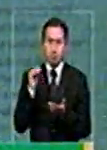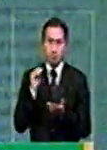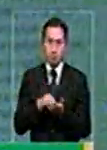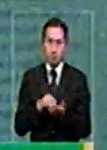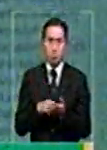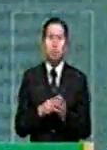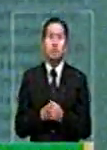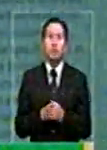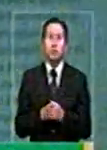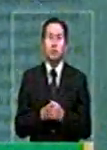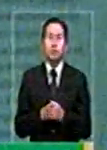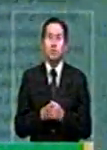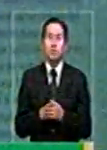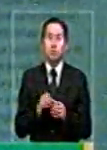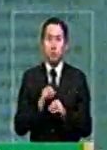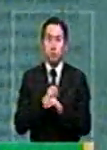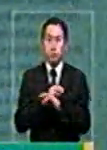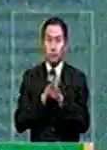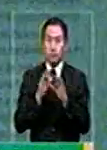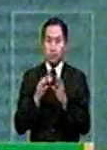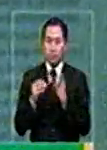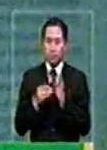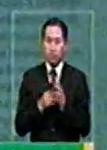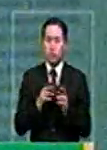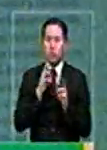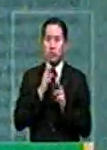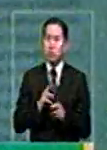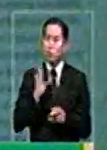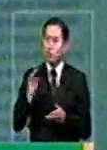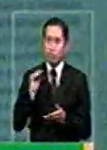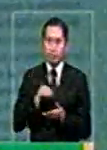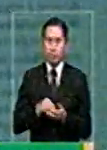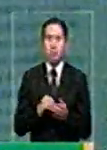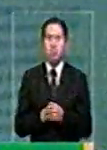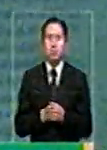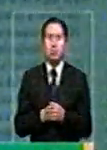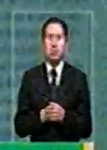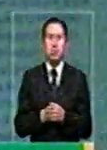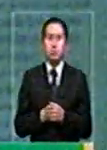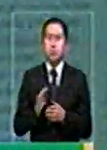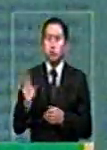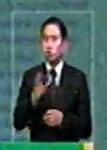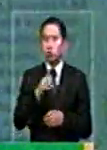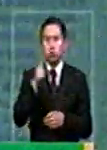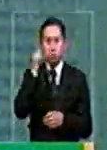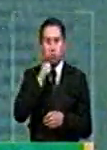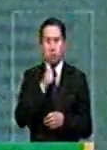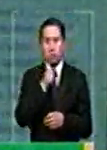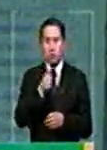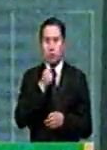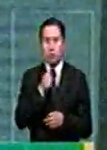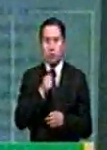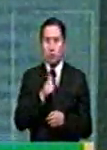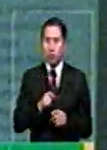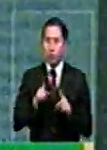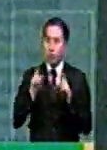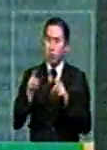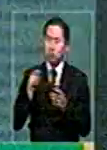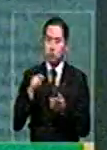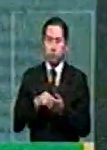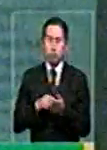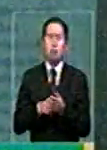establece en una de sus respuestas a las periodistas cuando se toca el